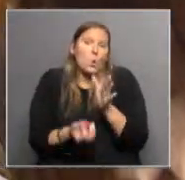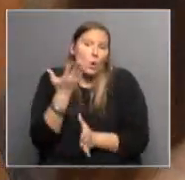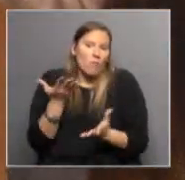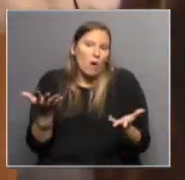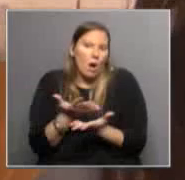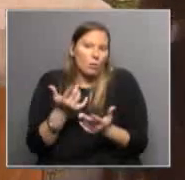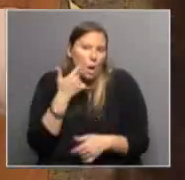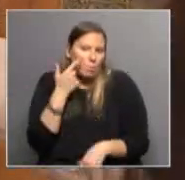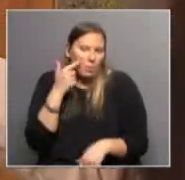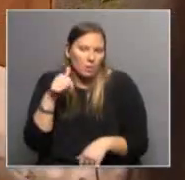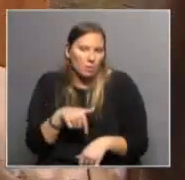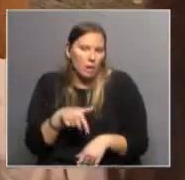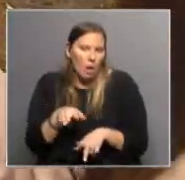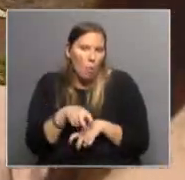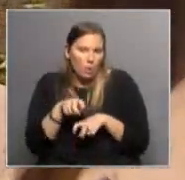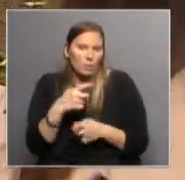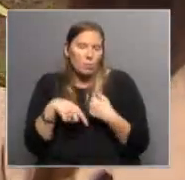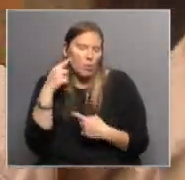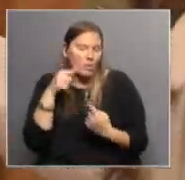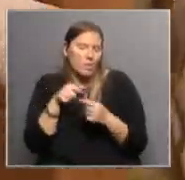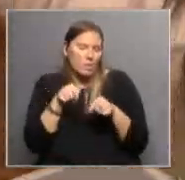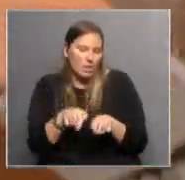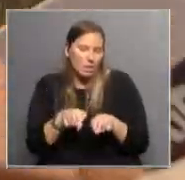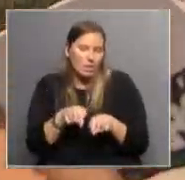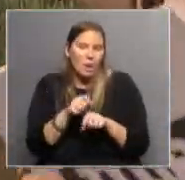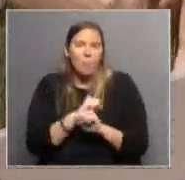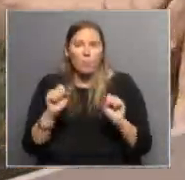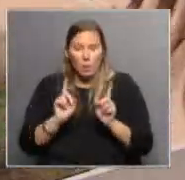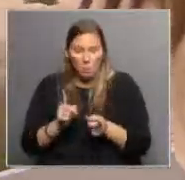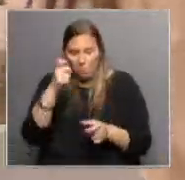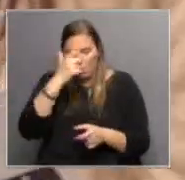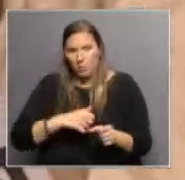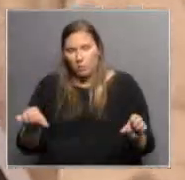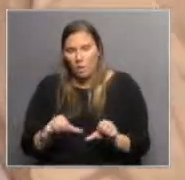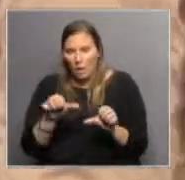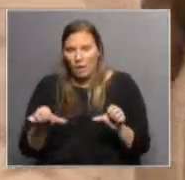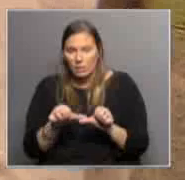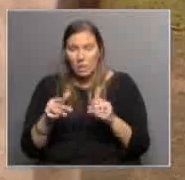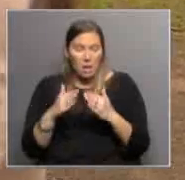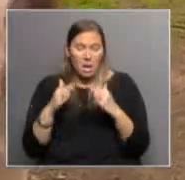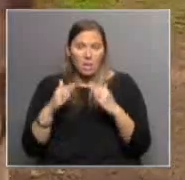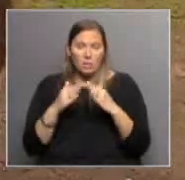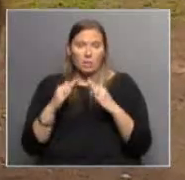acá en la huerta, pero esa es la idea. Poder autogestionar nuestros residuos orgánicos desde casa,